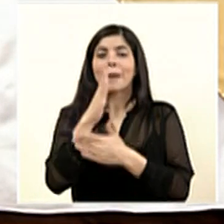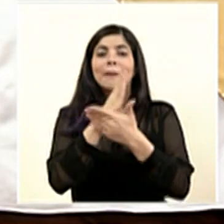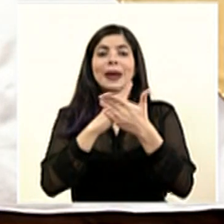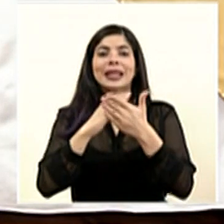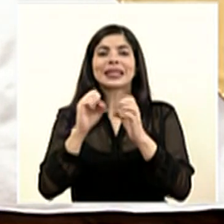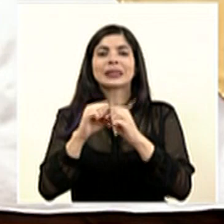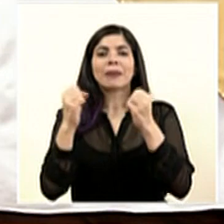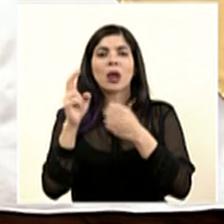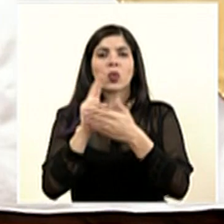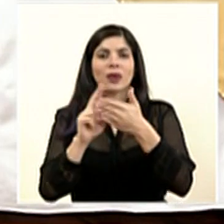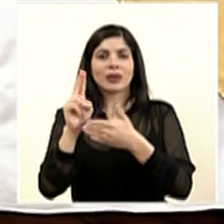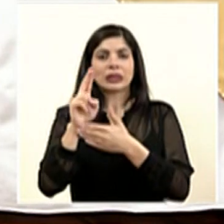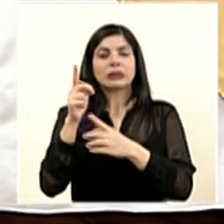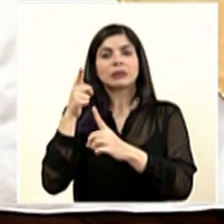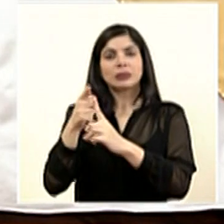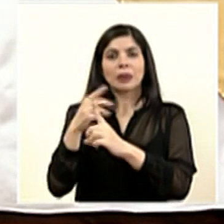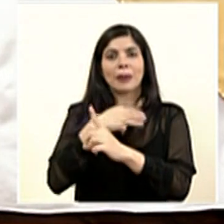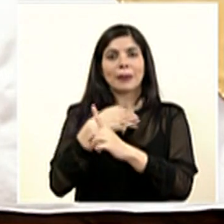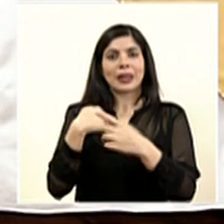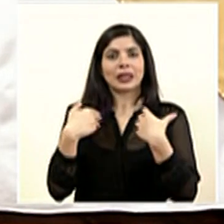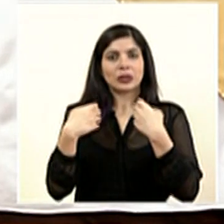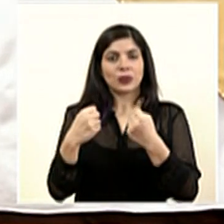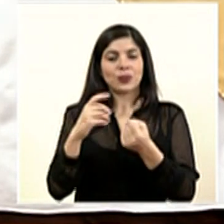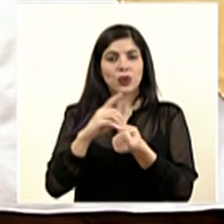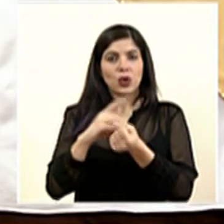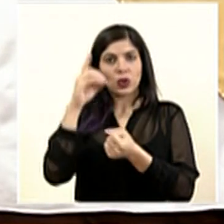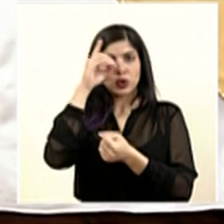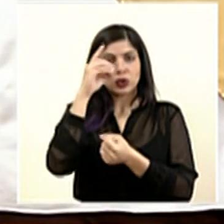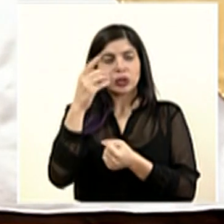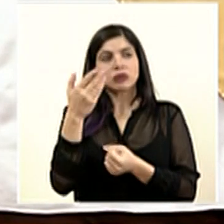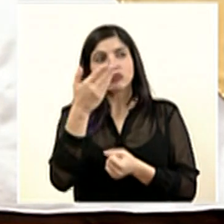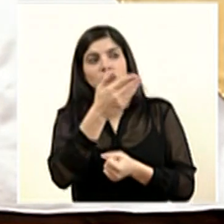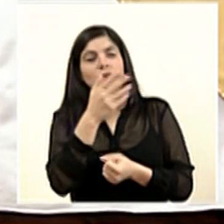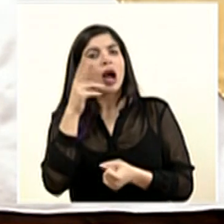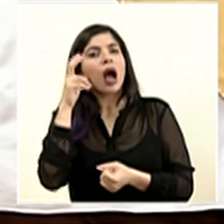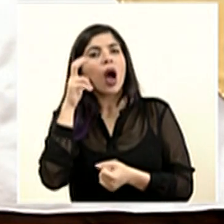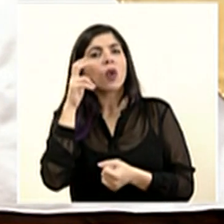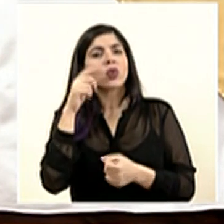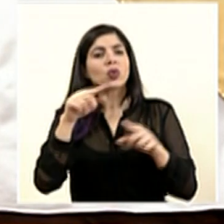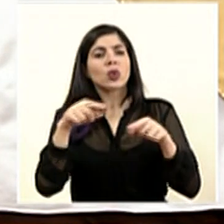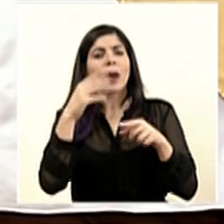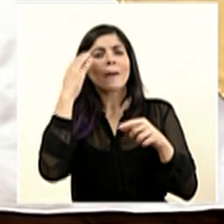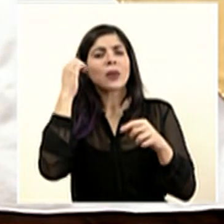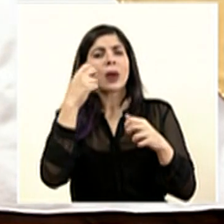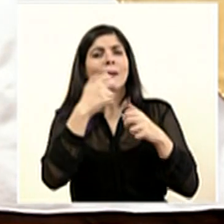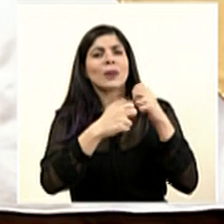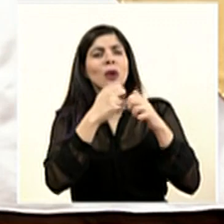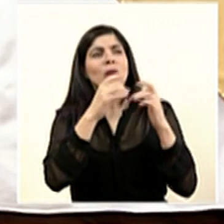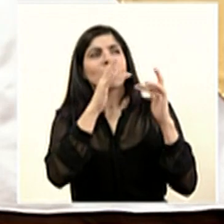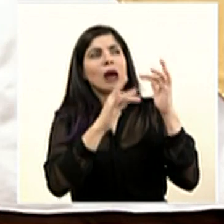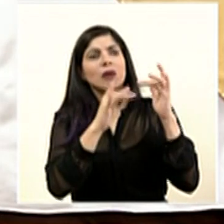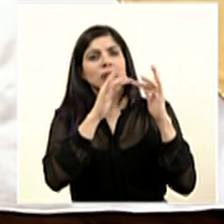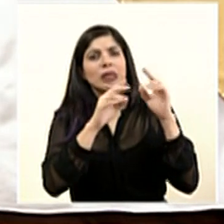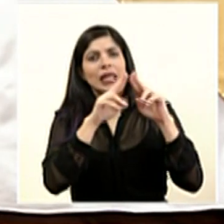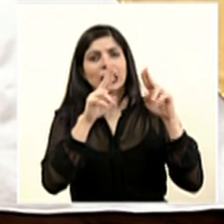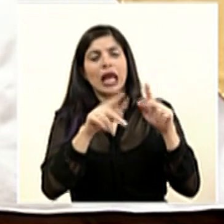va dirigida para el ministro de Salud, el doctor Salas. Vamos a pasar el audio porque tuvimos problemas con la conexión de